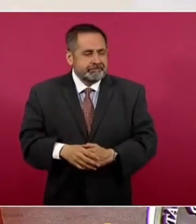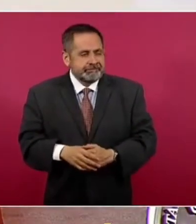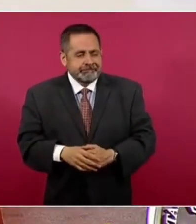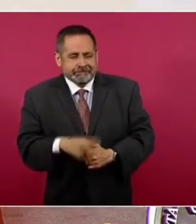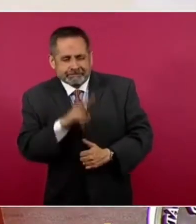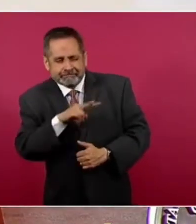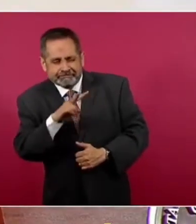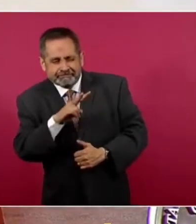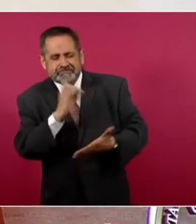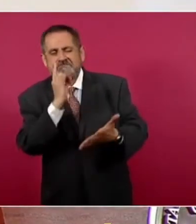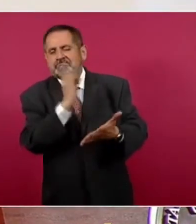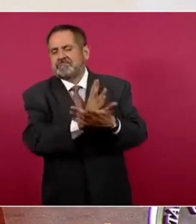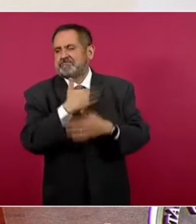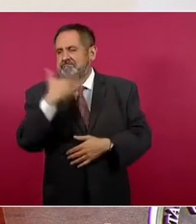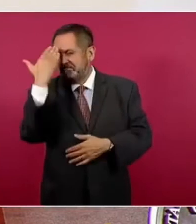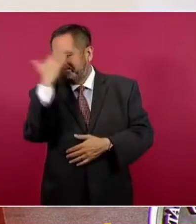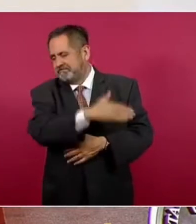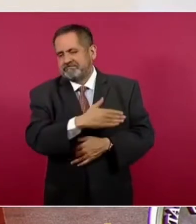predecibles.